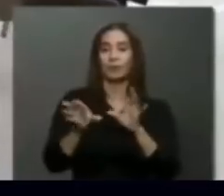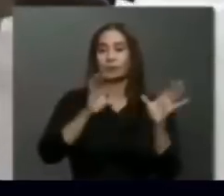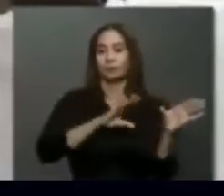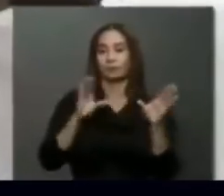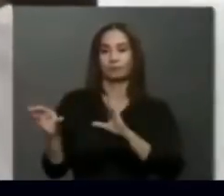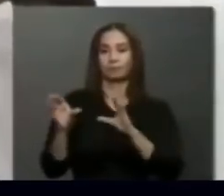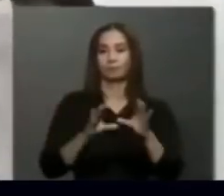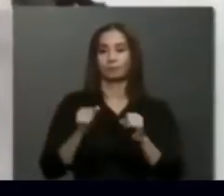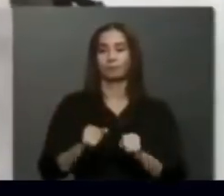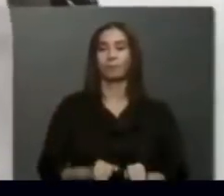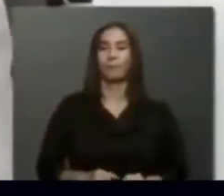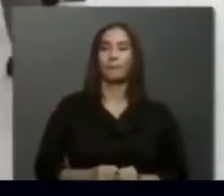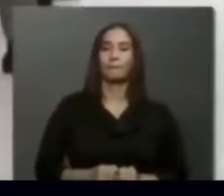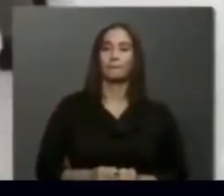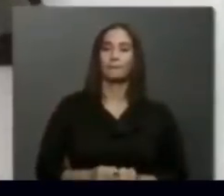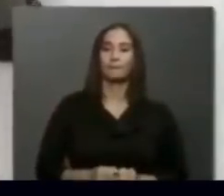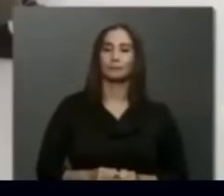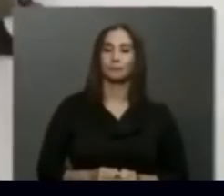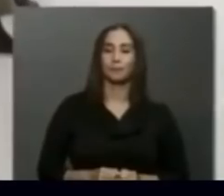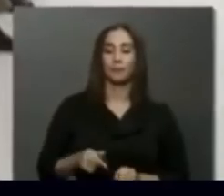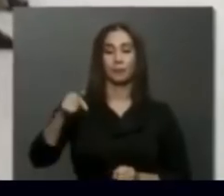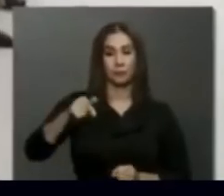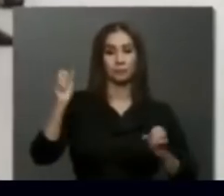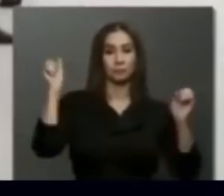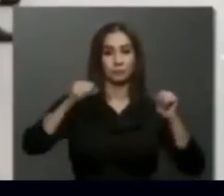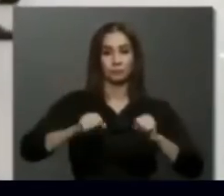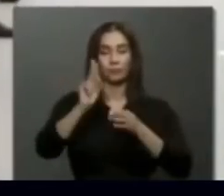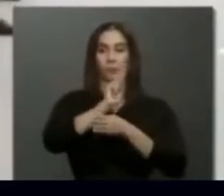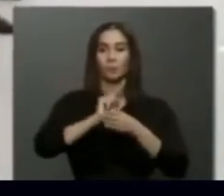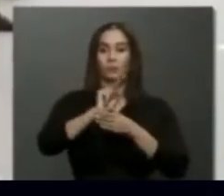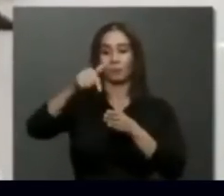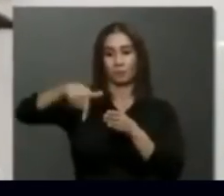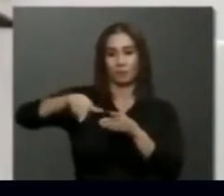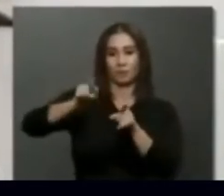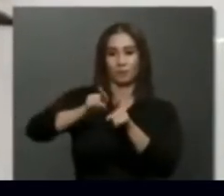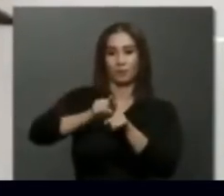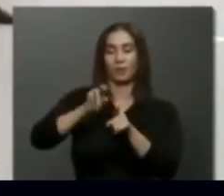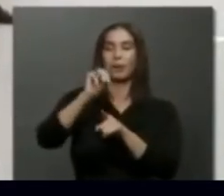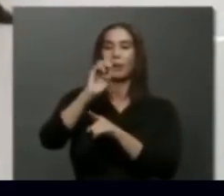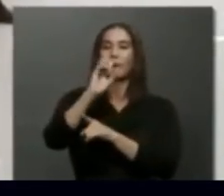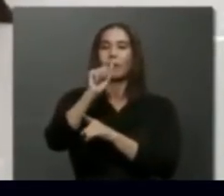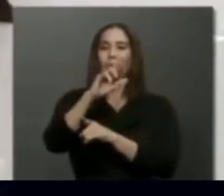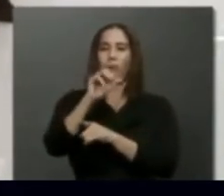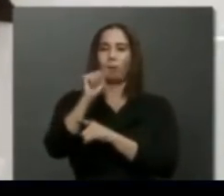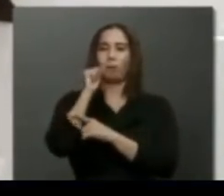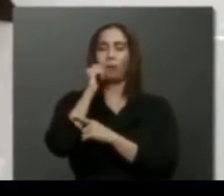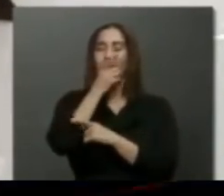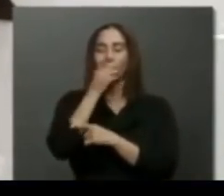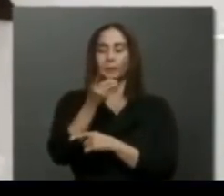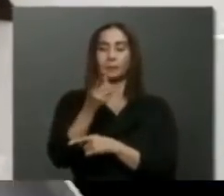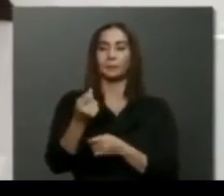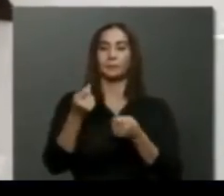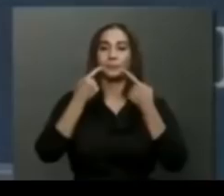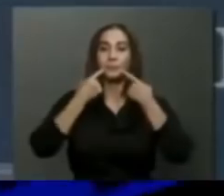Navidad. Y que podrá ser usado aquí también en el Merca Santo Domingo desde La Guayiga. Así que esa es una